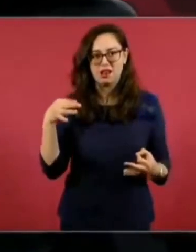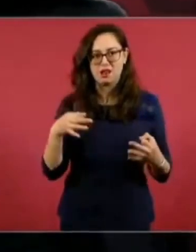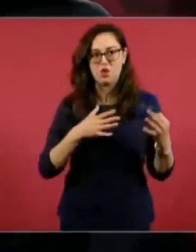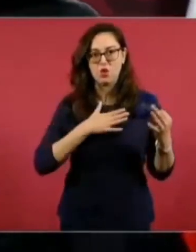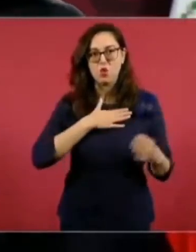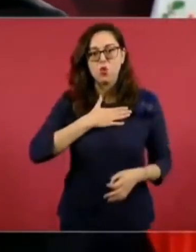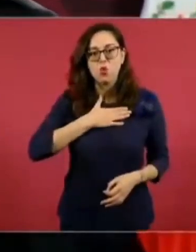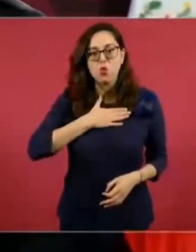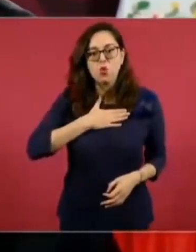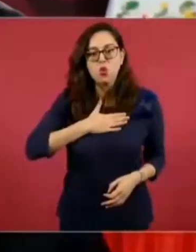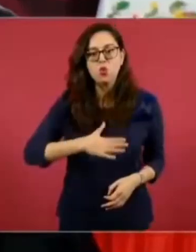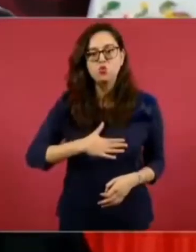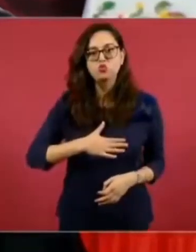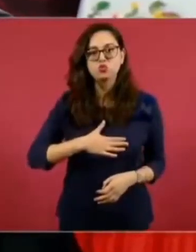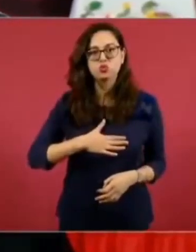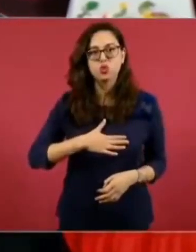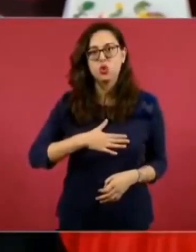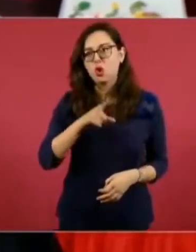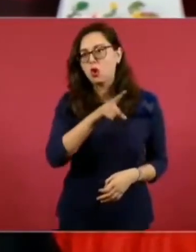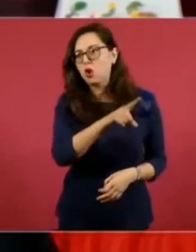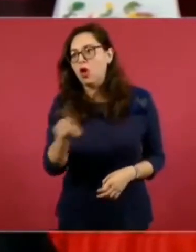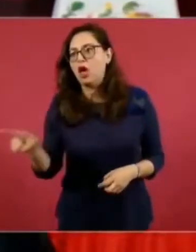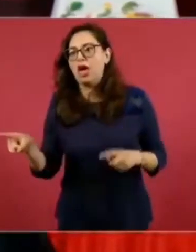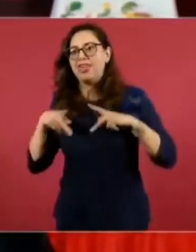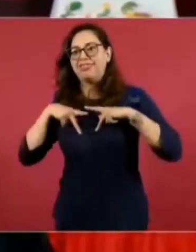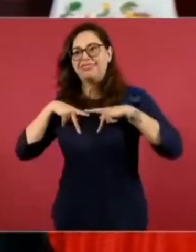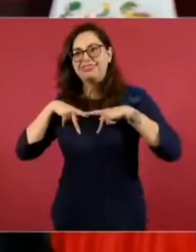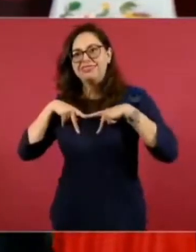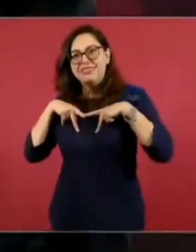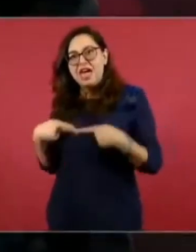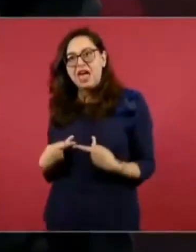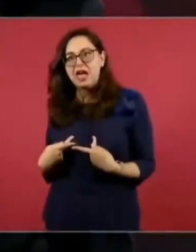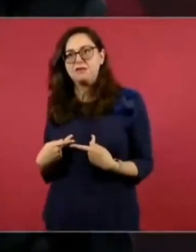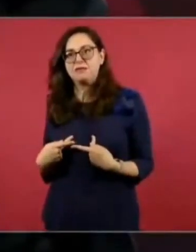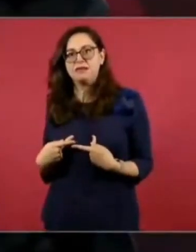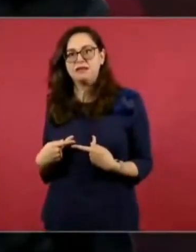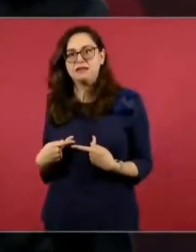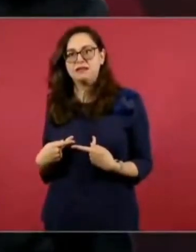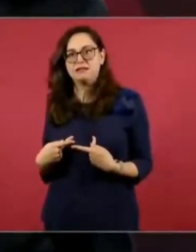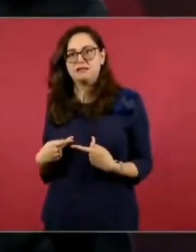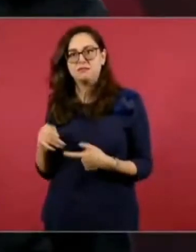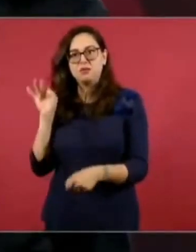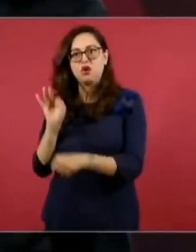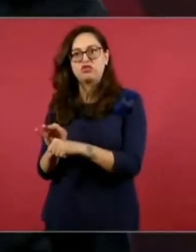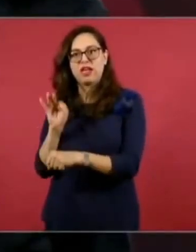que protejan al débil de los abusos que comete el fuerte.